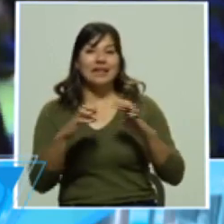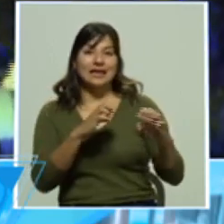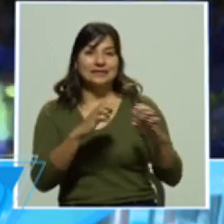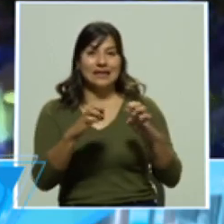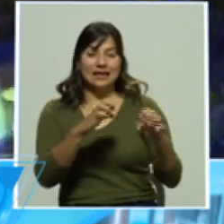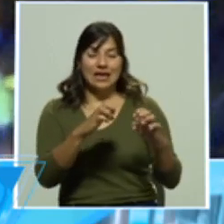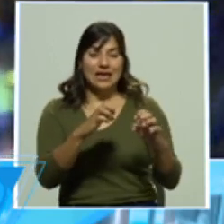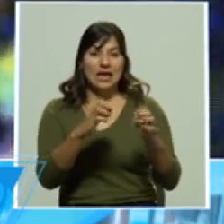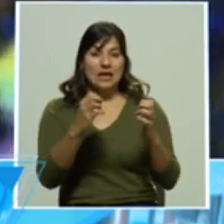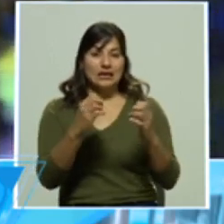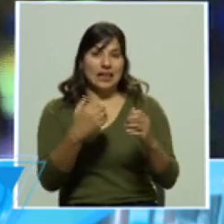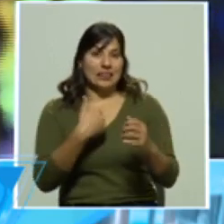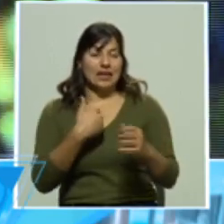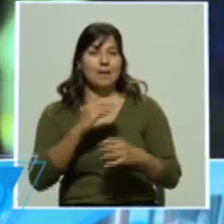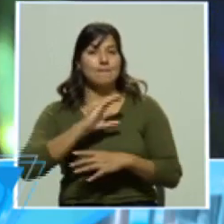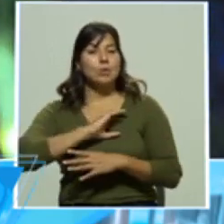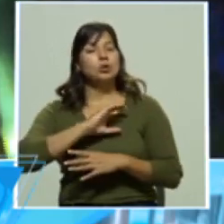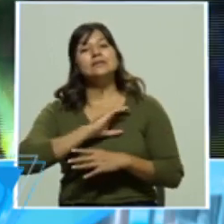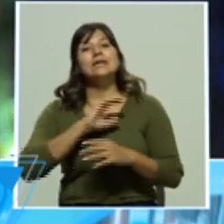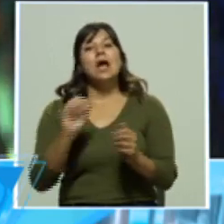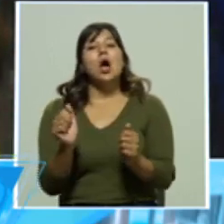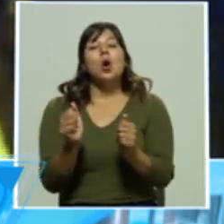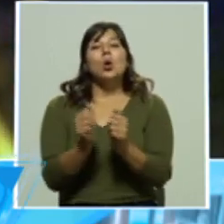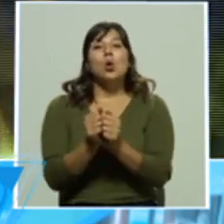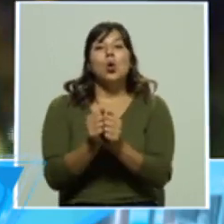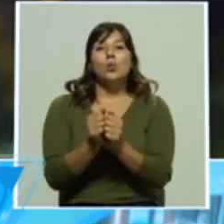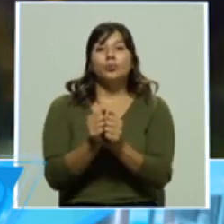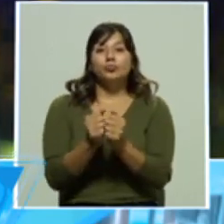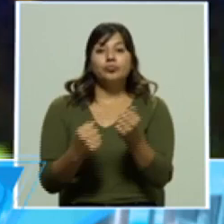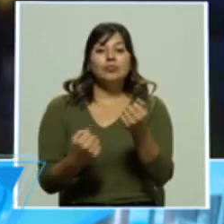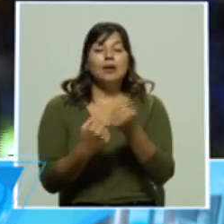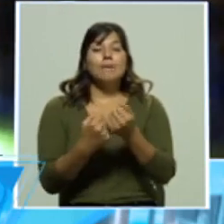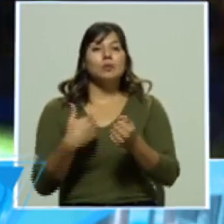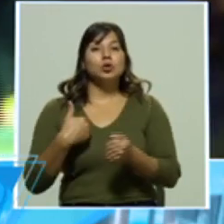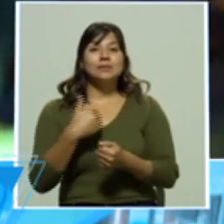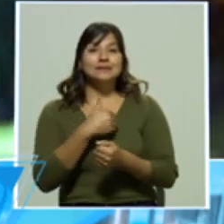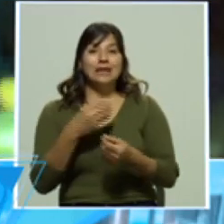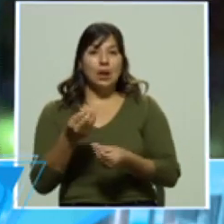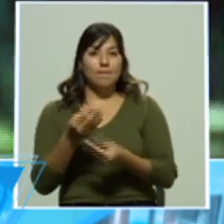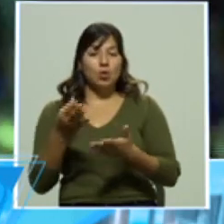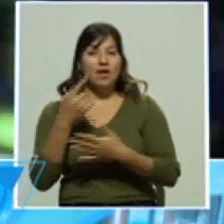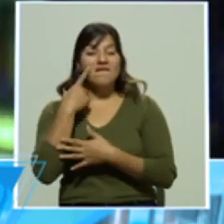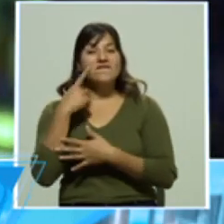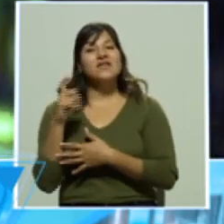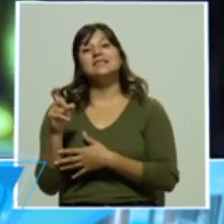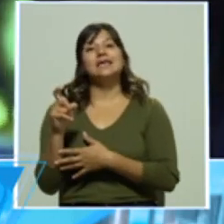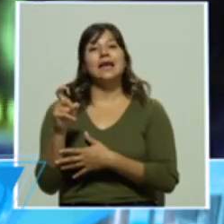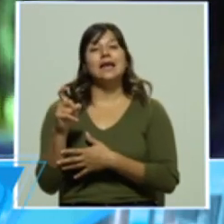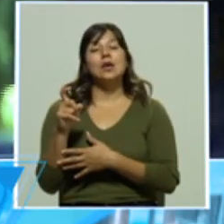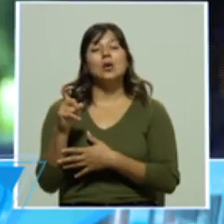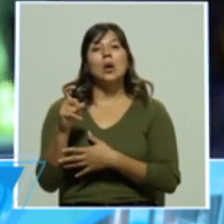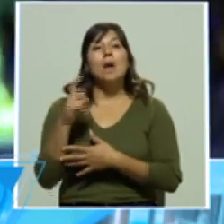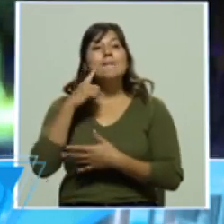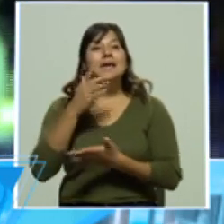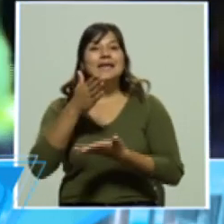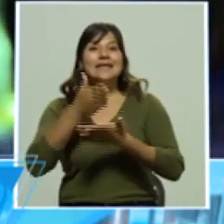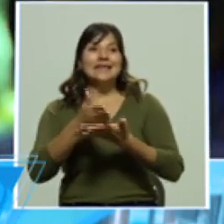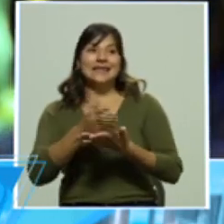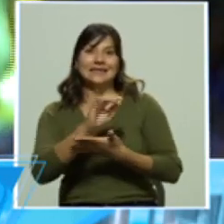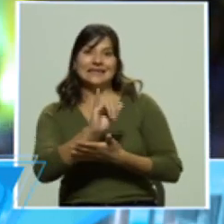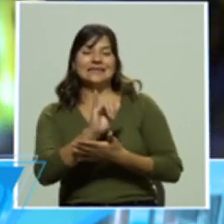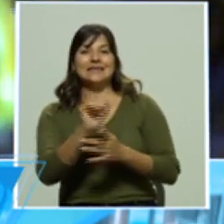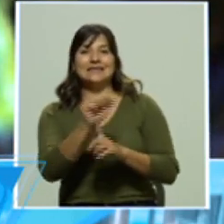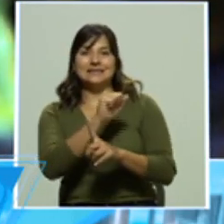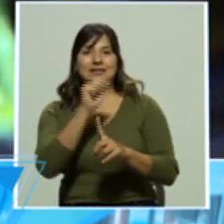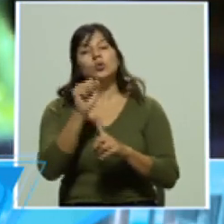nuestros policías de la mano del Ministerio Público, de la Fiscalía Adjunta contra la Trata y el Tráfico y la Fiscalía Adjunta de